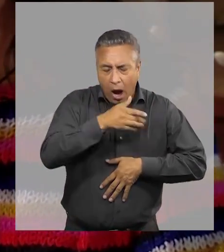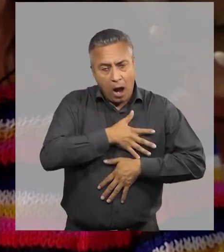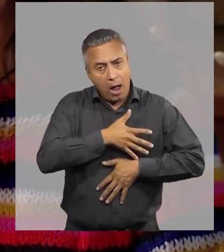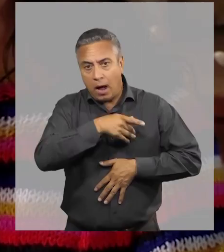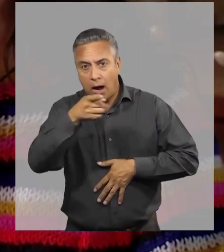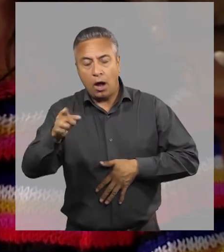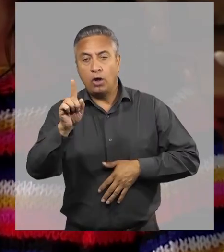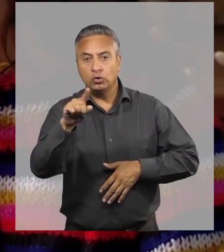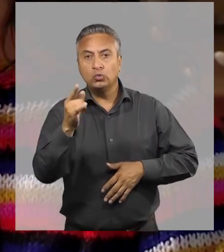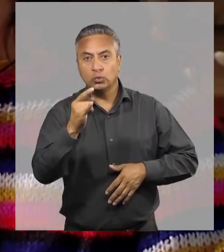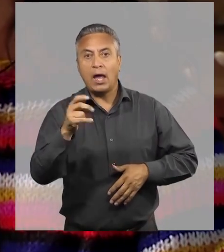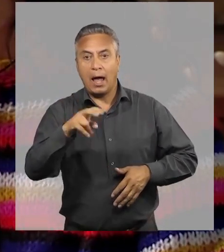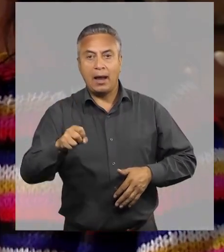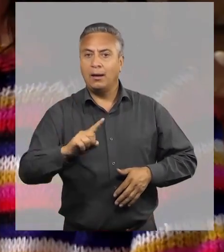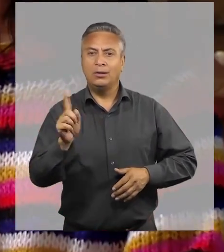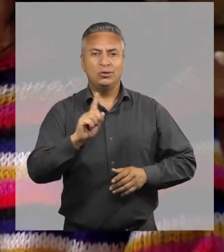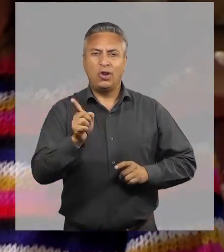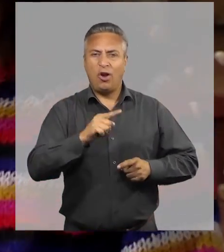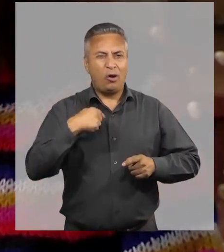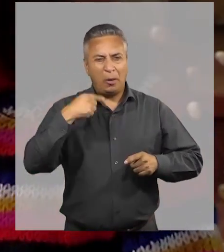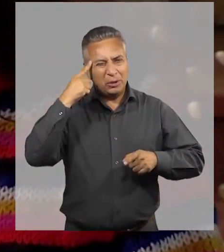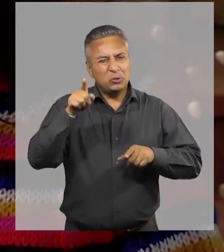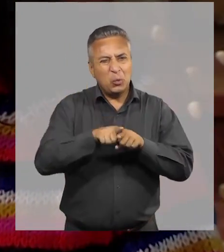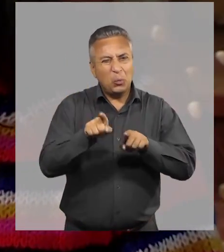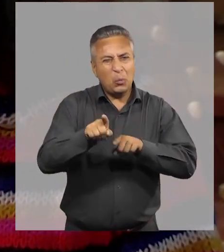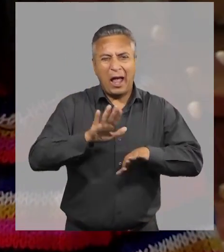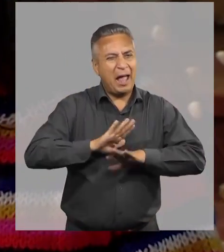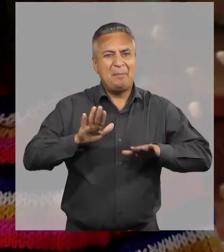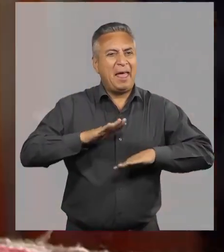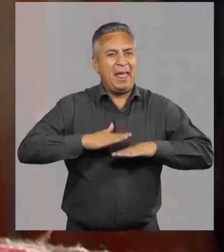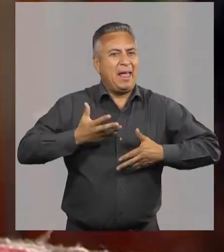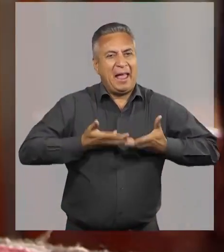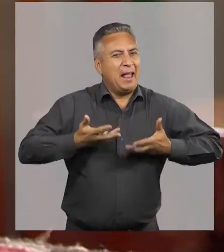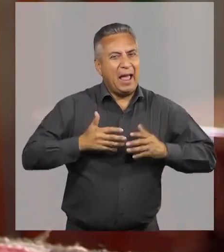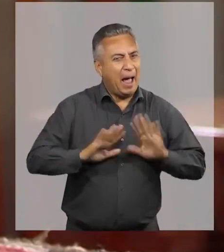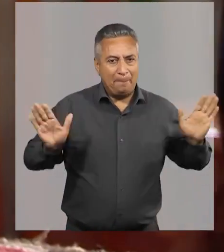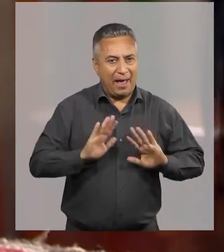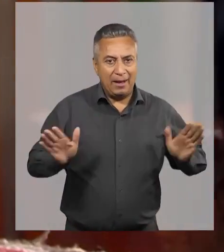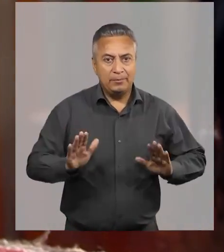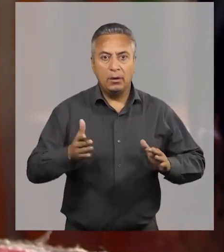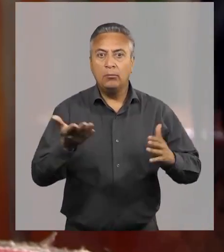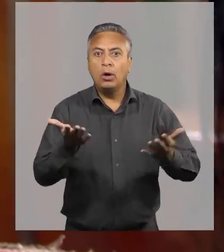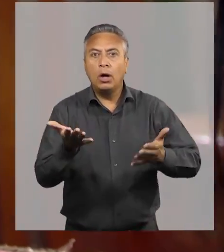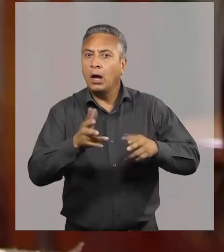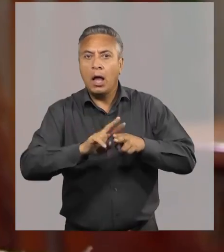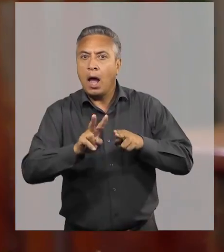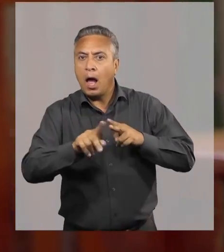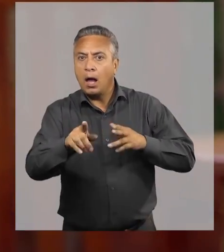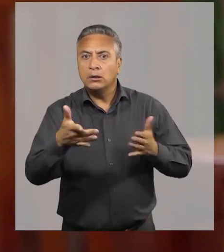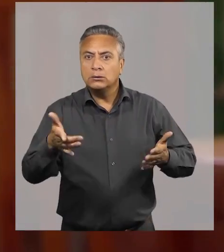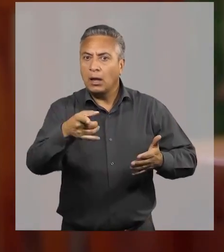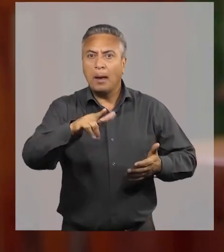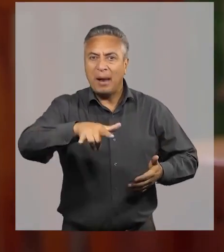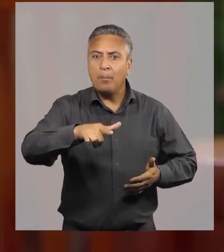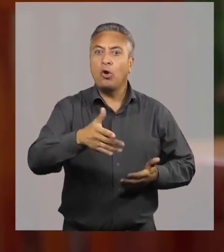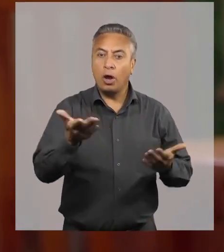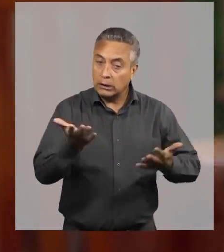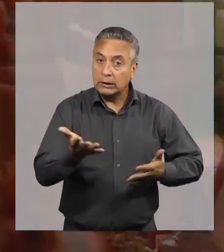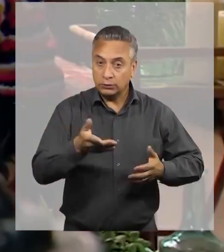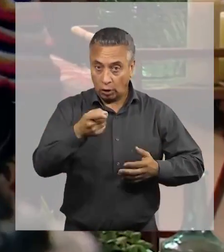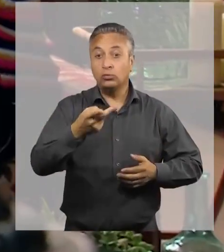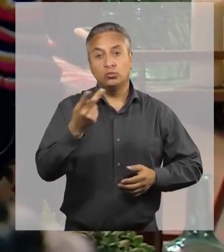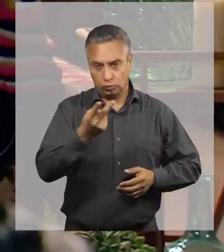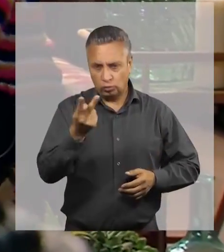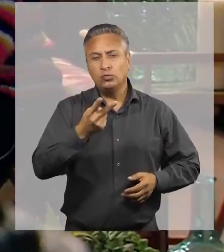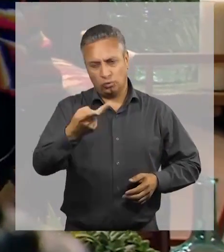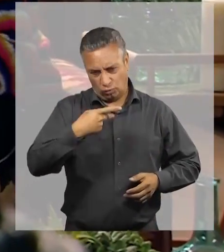enamorado de la Susana. Pero yo estoy convencida de que es pura calentura. Ya, pero ¿qué cosas hace que lo manipulan? No entiendo. A